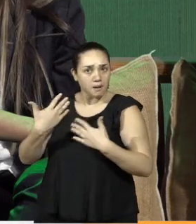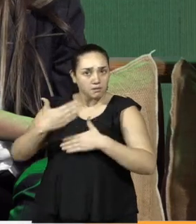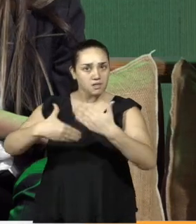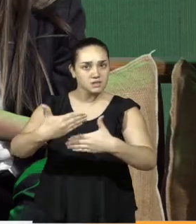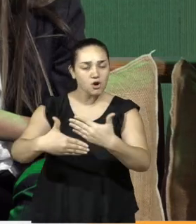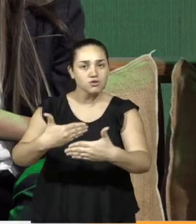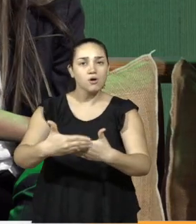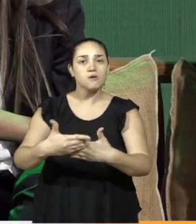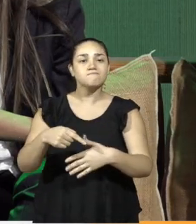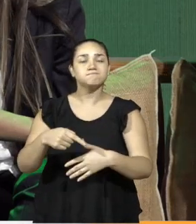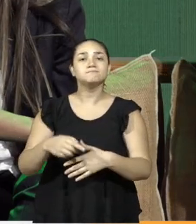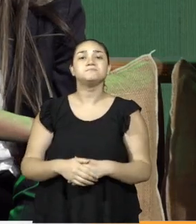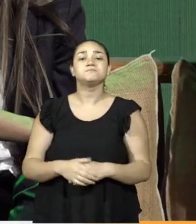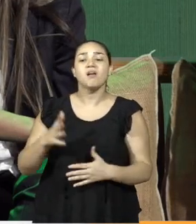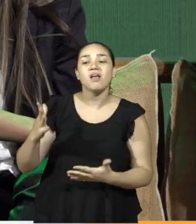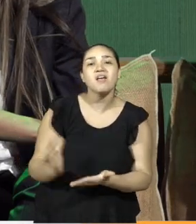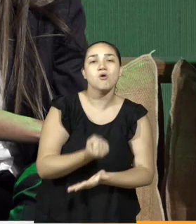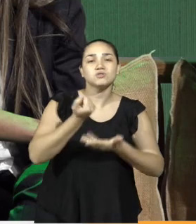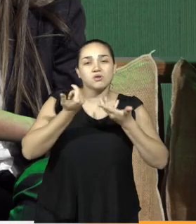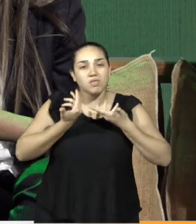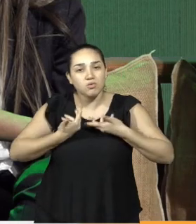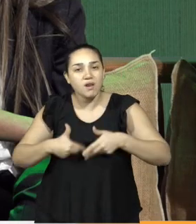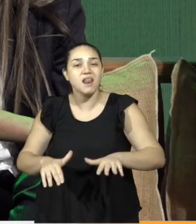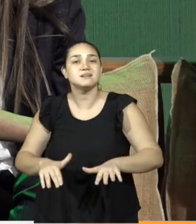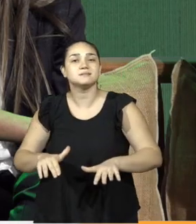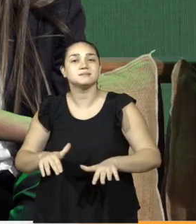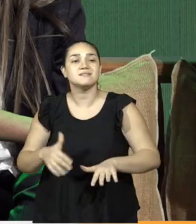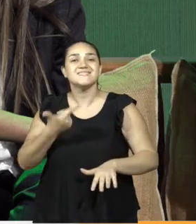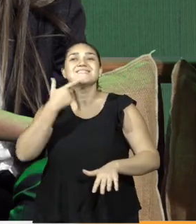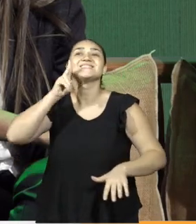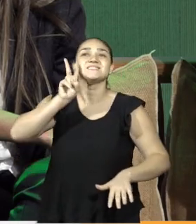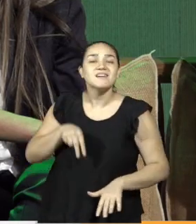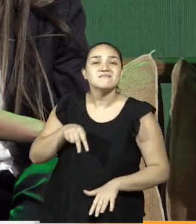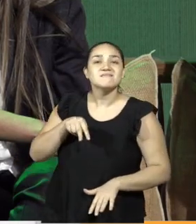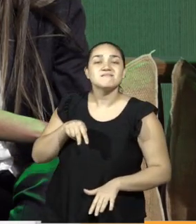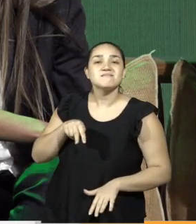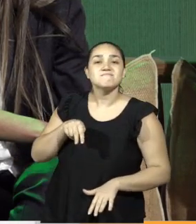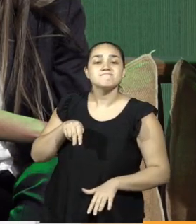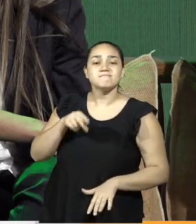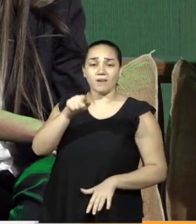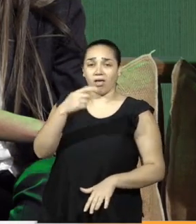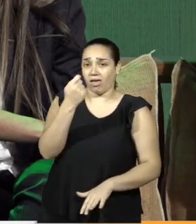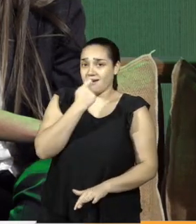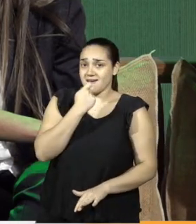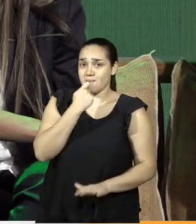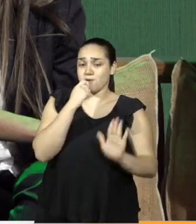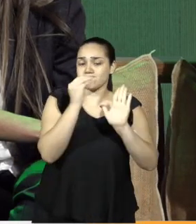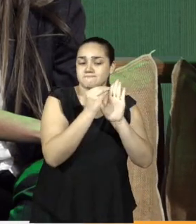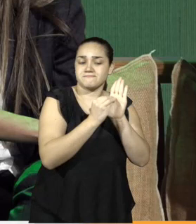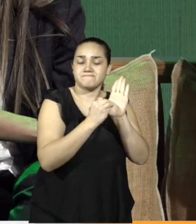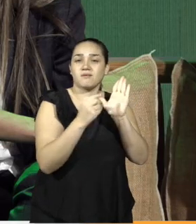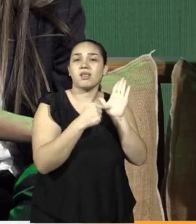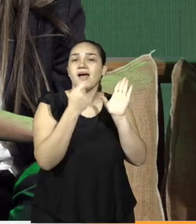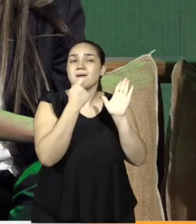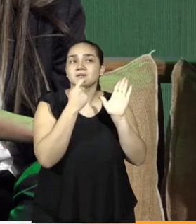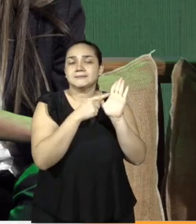desarrollar y explotar recursos naturales sin esos ejemplos que yo puse, por ahí son muy